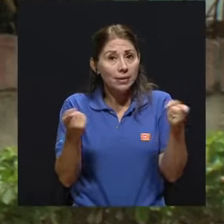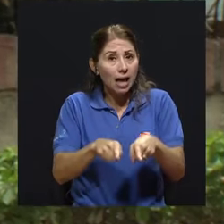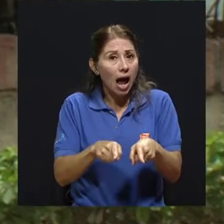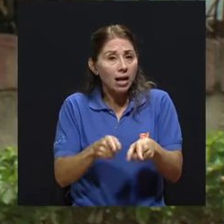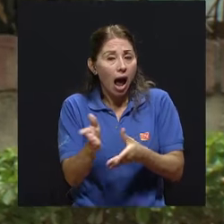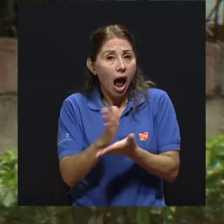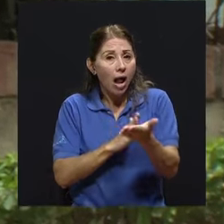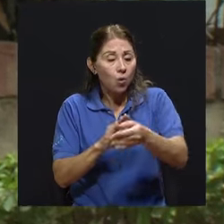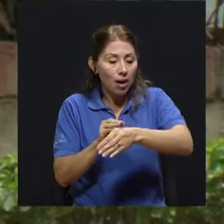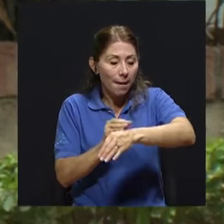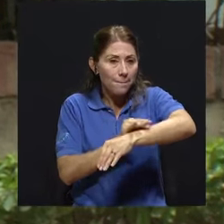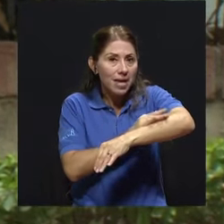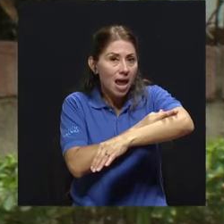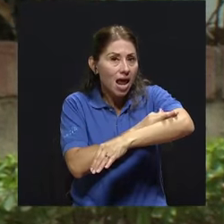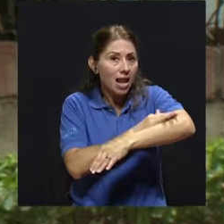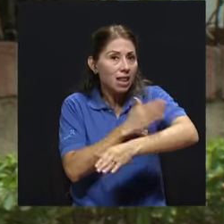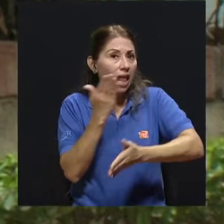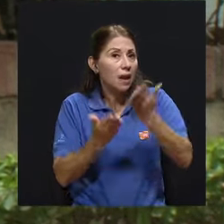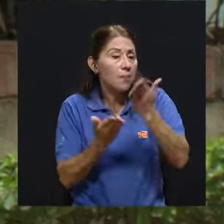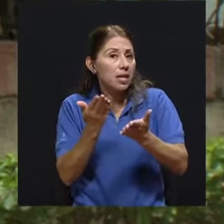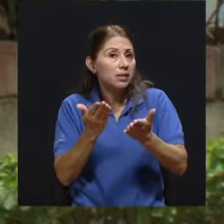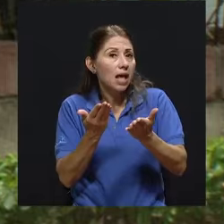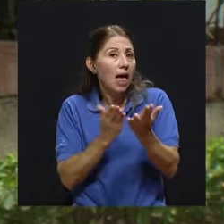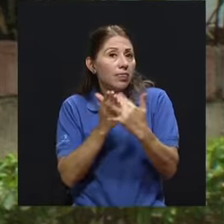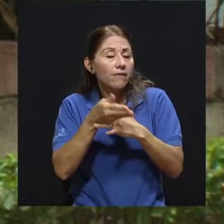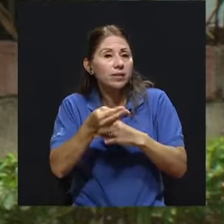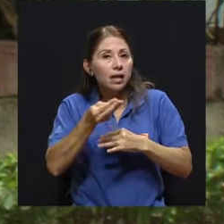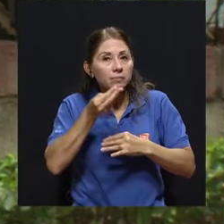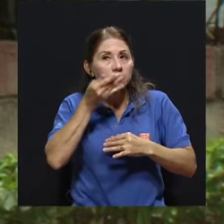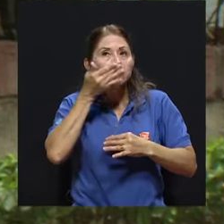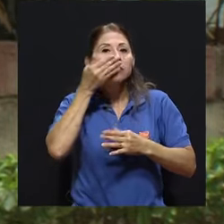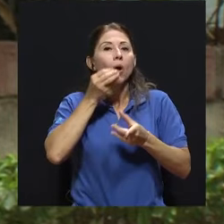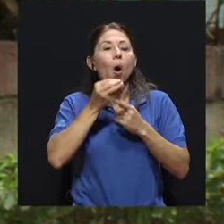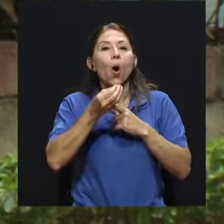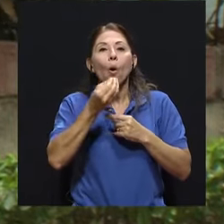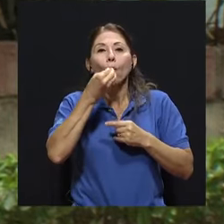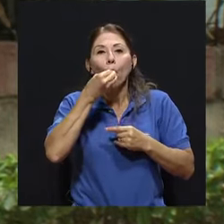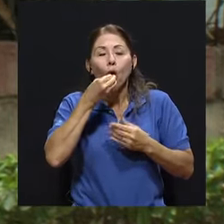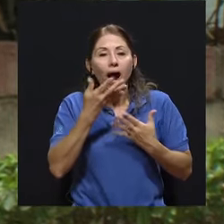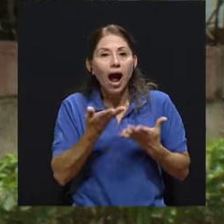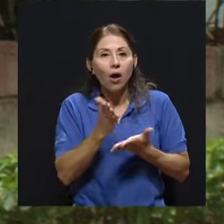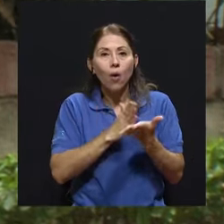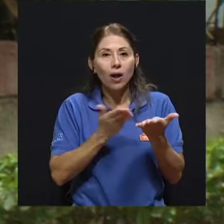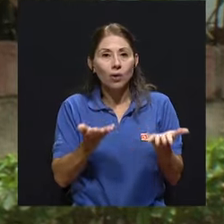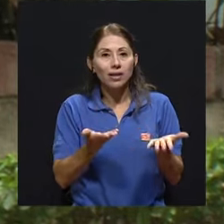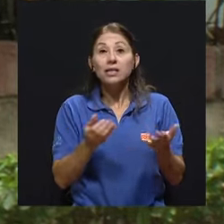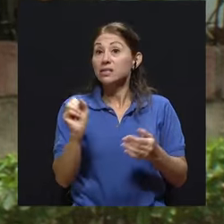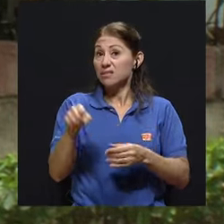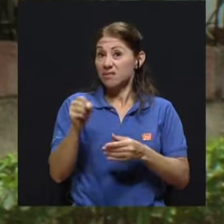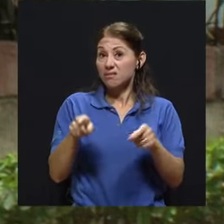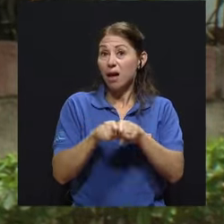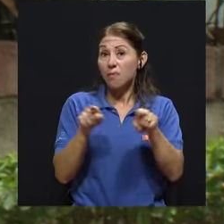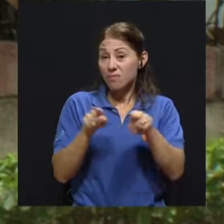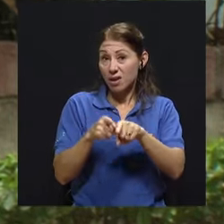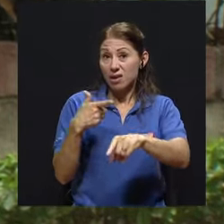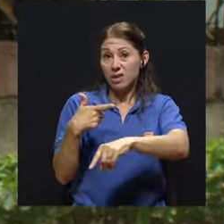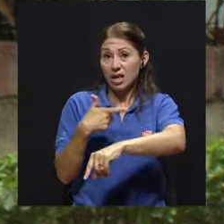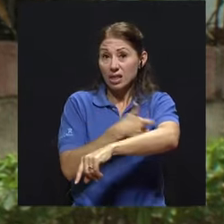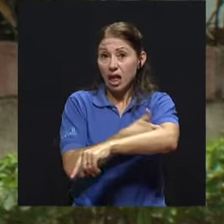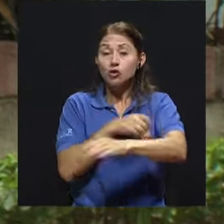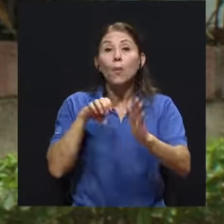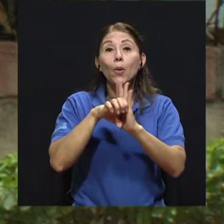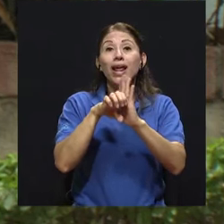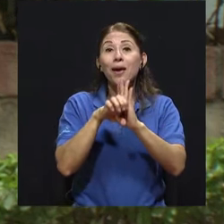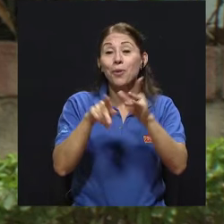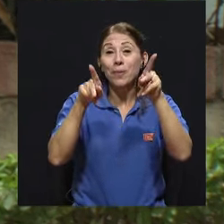por ingreso en alguna otra vía, nariz, boca. Claro, por supuesto que sí. o inyectados. Típico, por ejemplo,